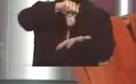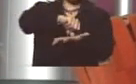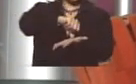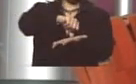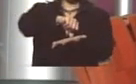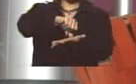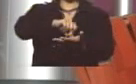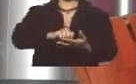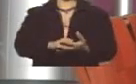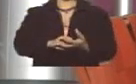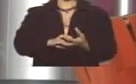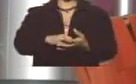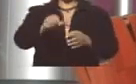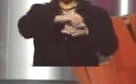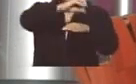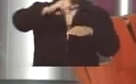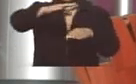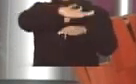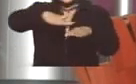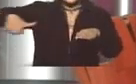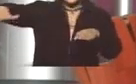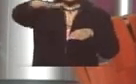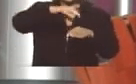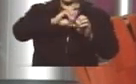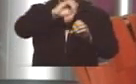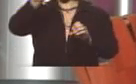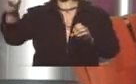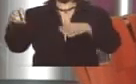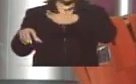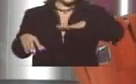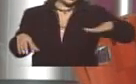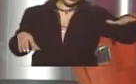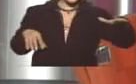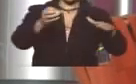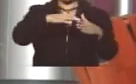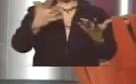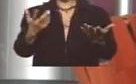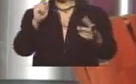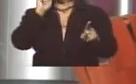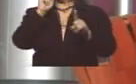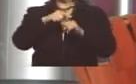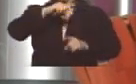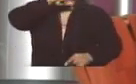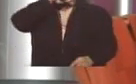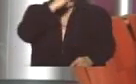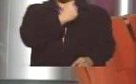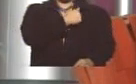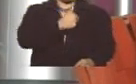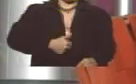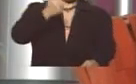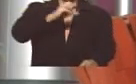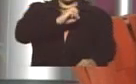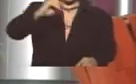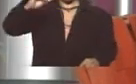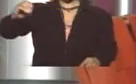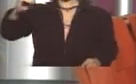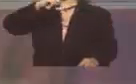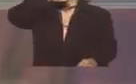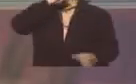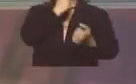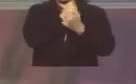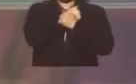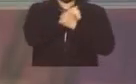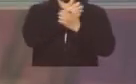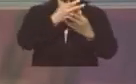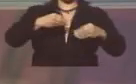zona central, con la zona del llano, con Oriente, por supuesto, ¿no? Claro, entonces, esa es tu consentida. Sí, mi